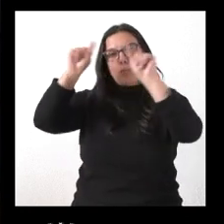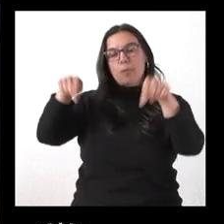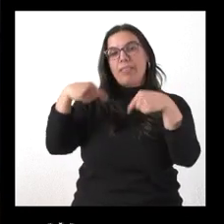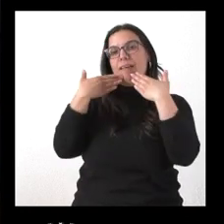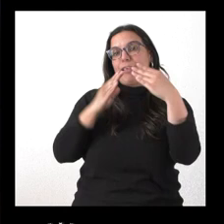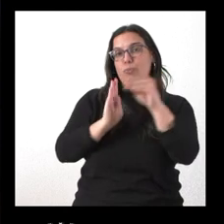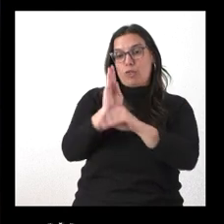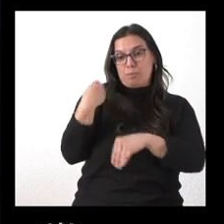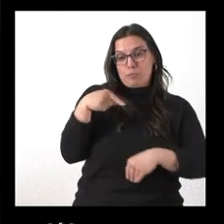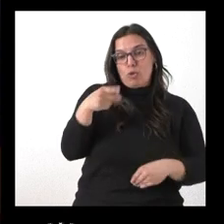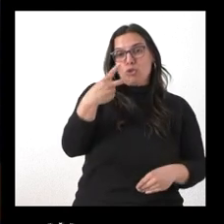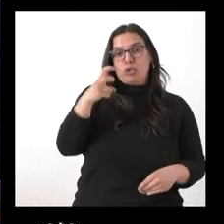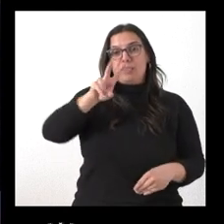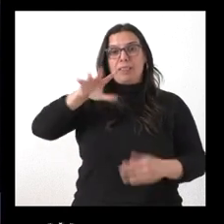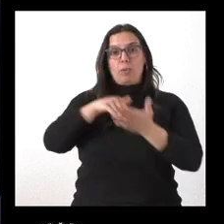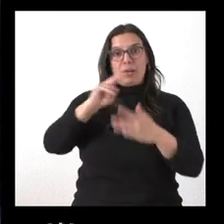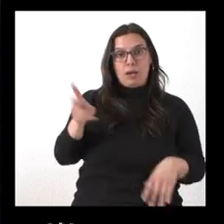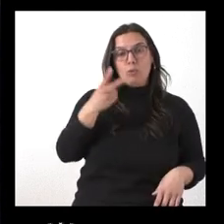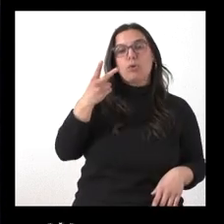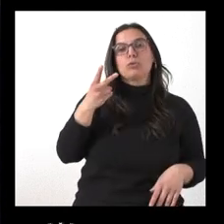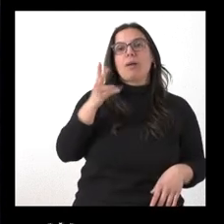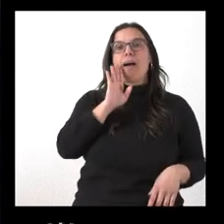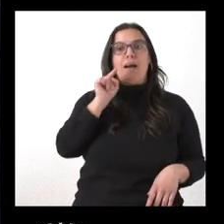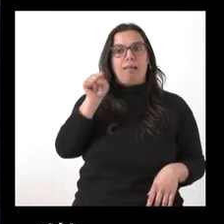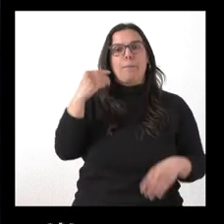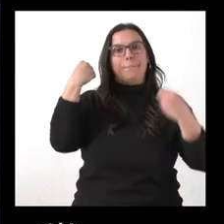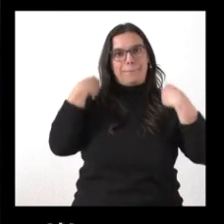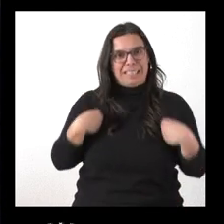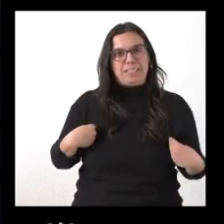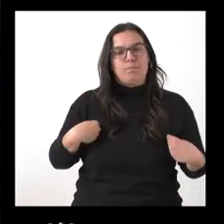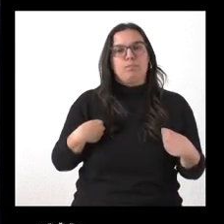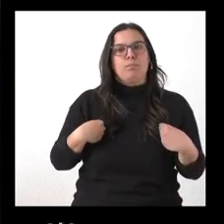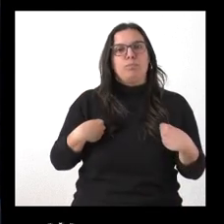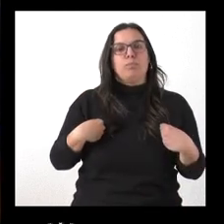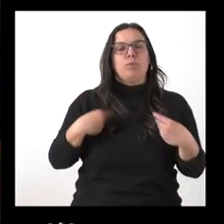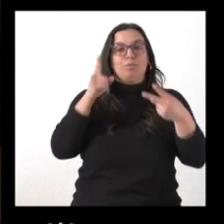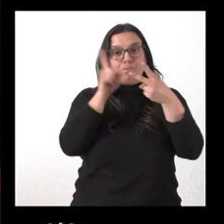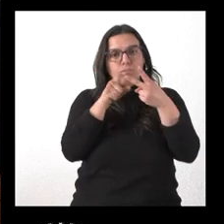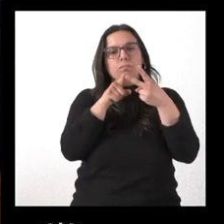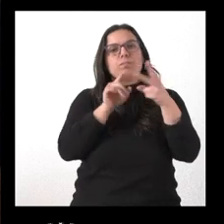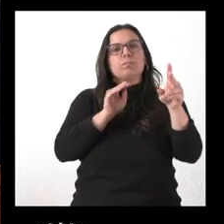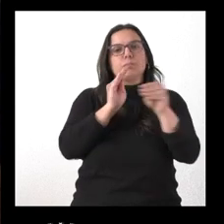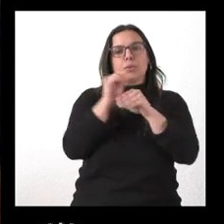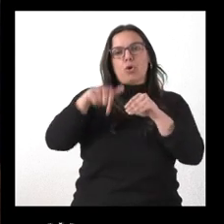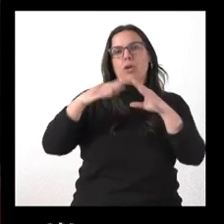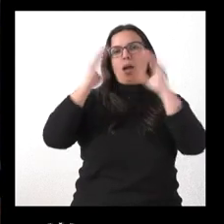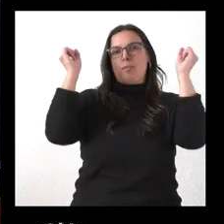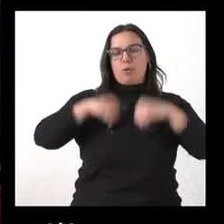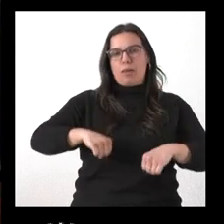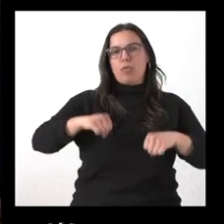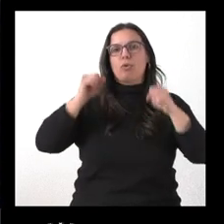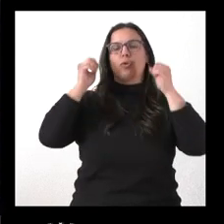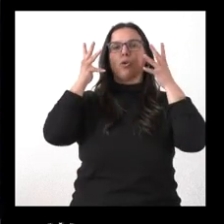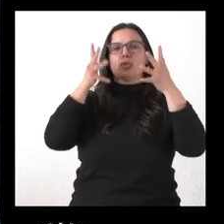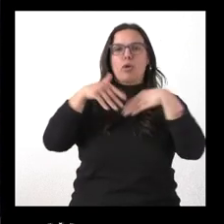subvención estos 225.000 euros a los que me acabo de referir que han sido objeto de aprobación en el día de hoy